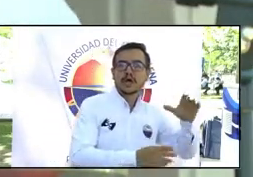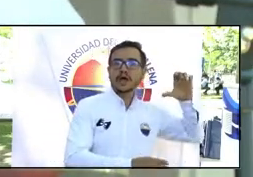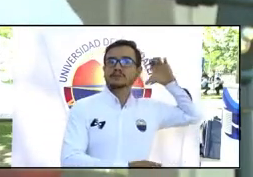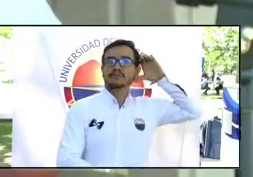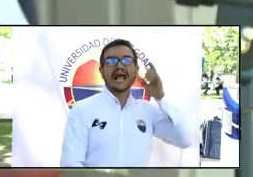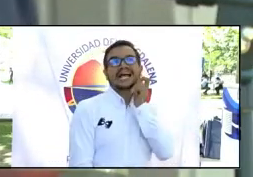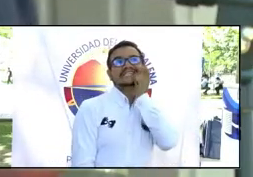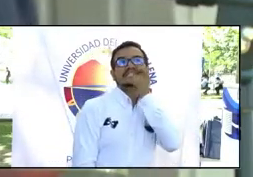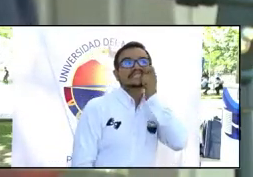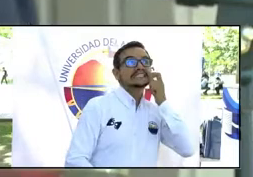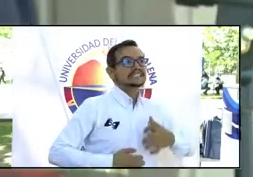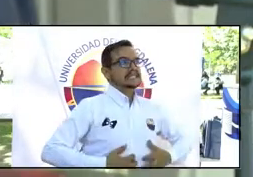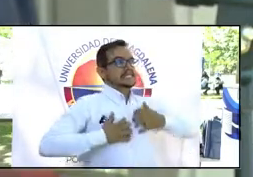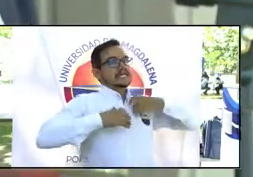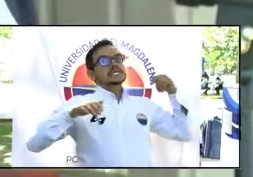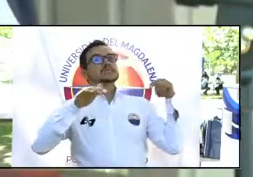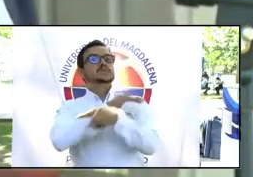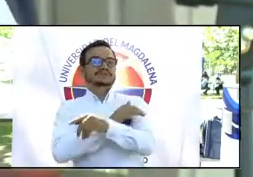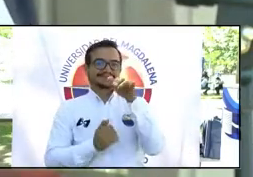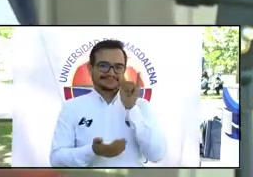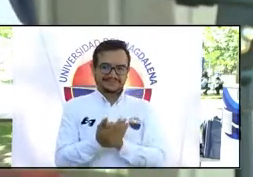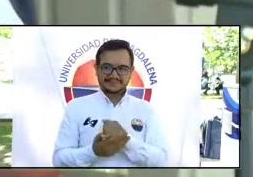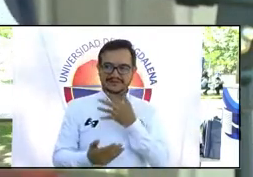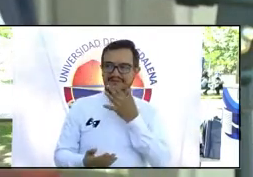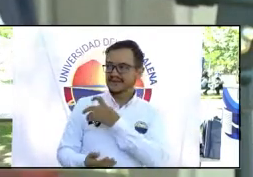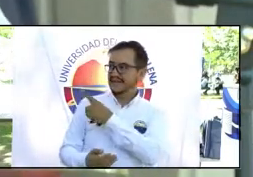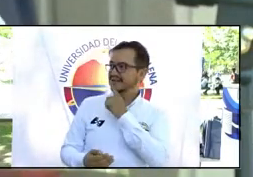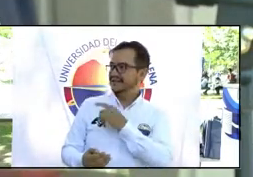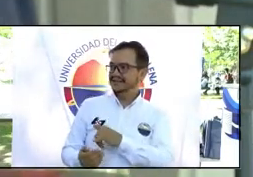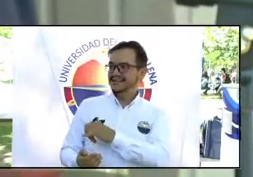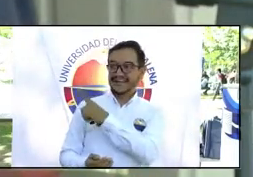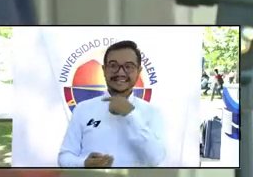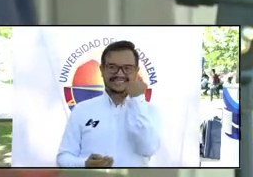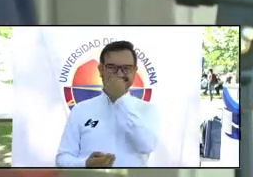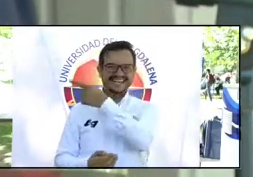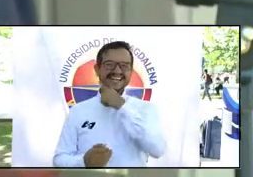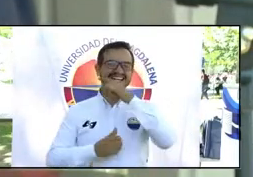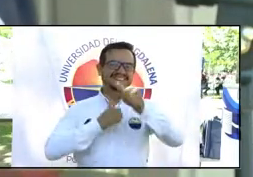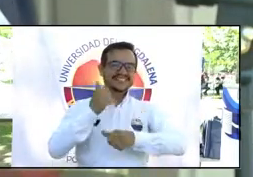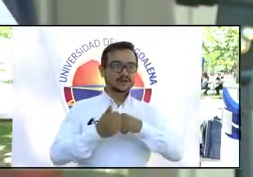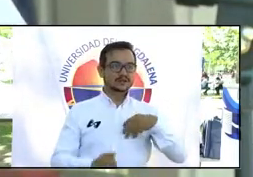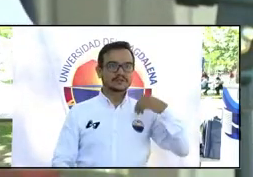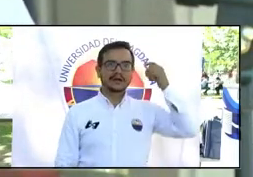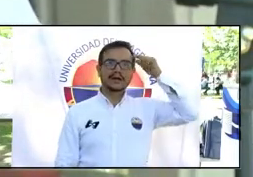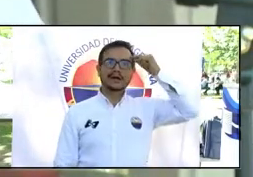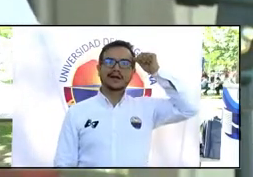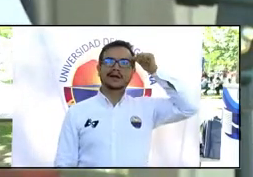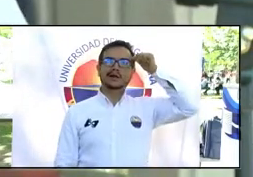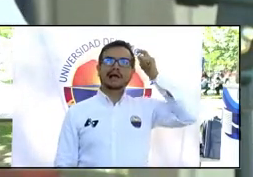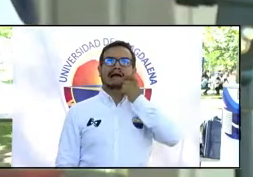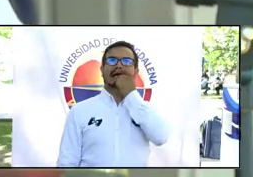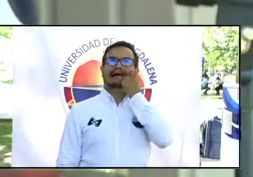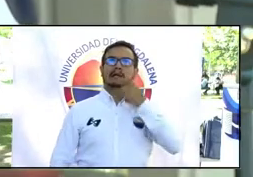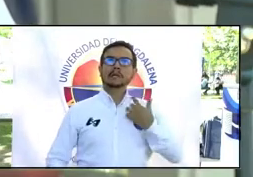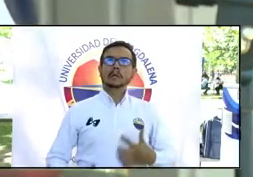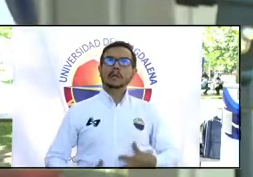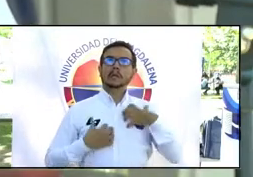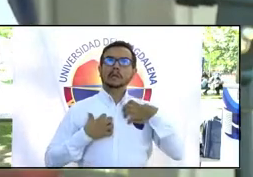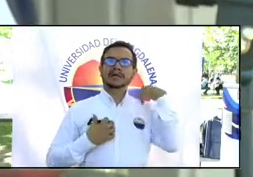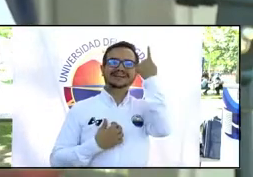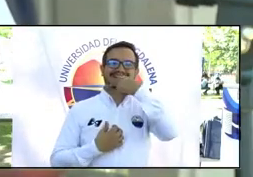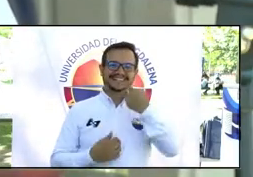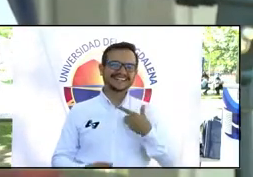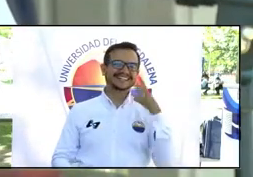esa ruedita que zumba. De hecho, el vicerrector hizo cara aquí de trauma infantil enseguida apenas recordó sus épocas de eso. Y creo que